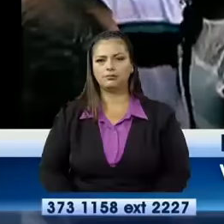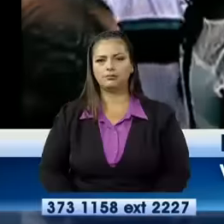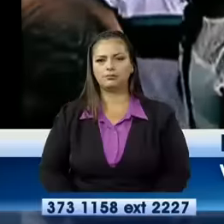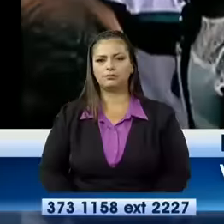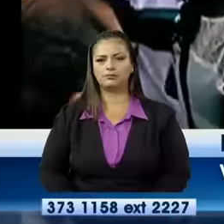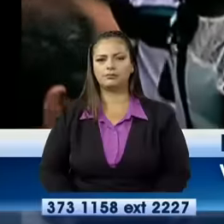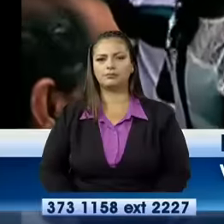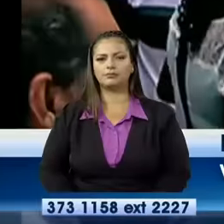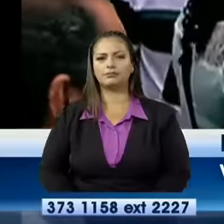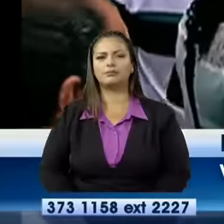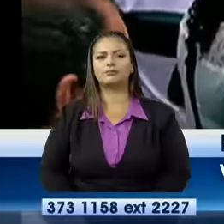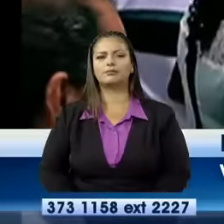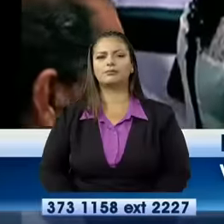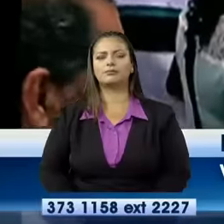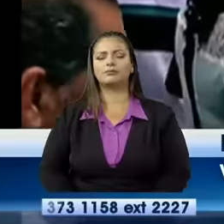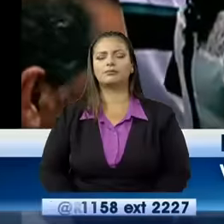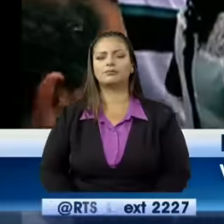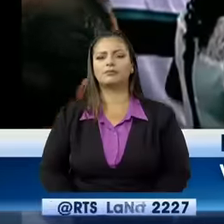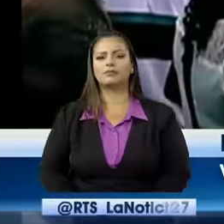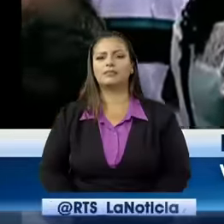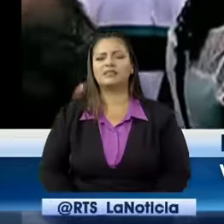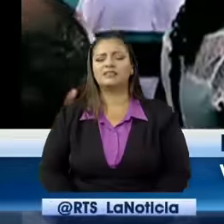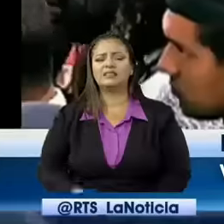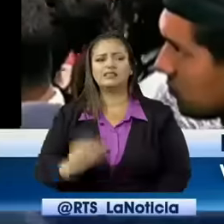Guayaquil de milagro